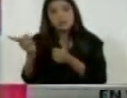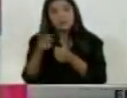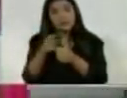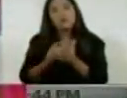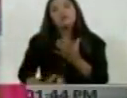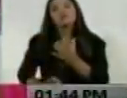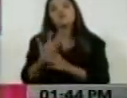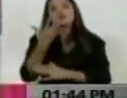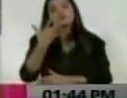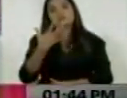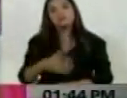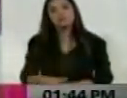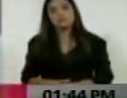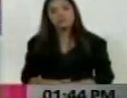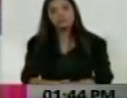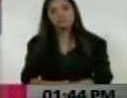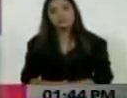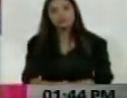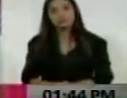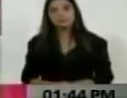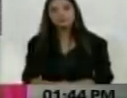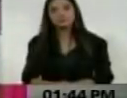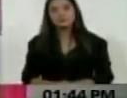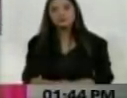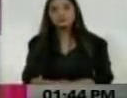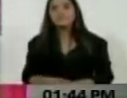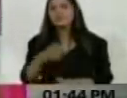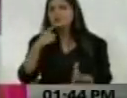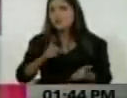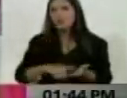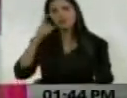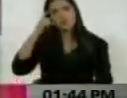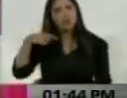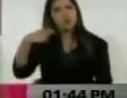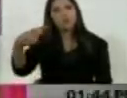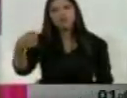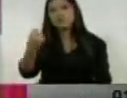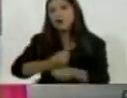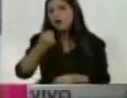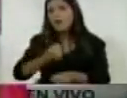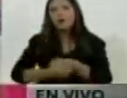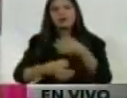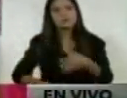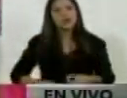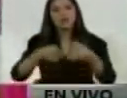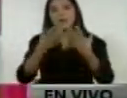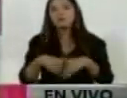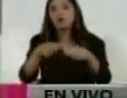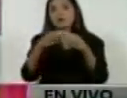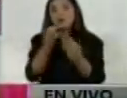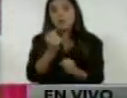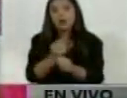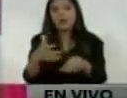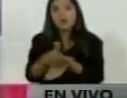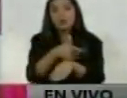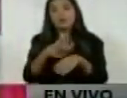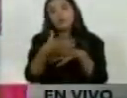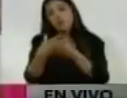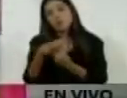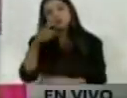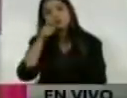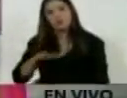lancé y he afirmado día a día con un trabajo permanente del equipo de gobierno junto a nuestro